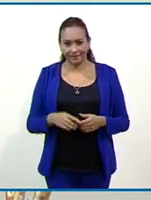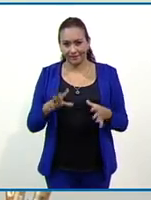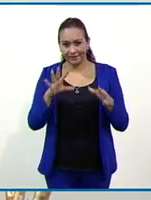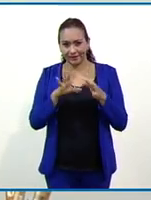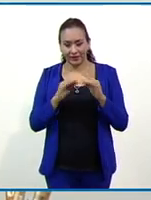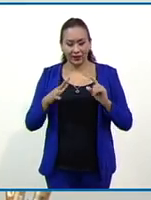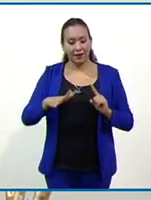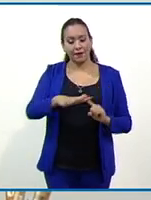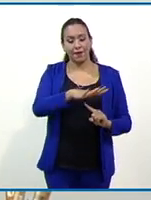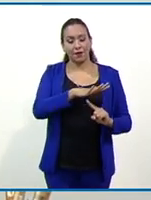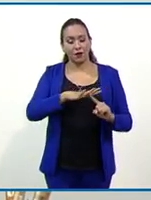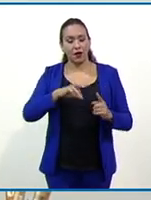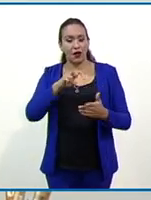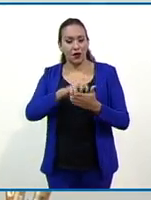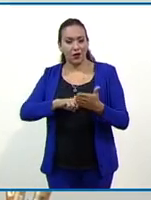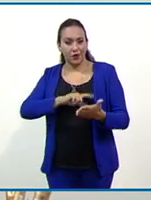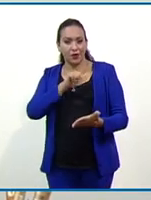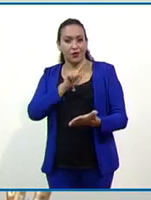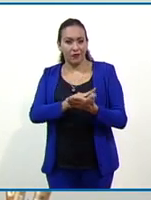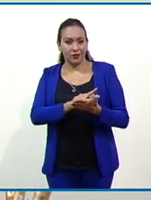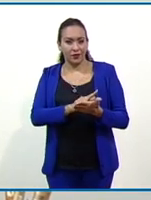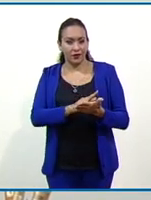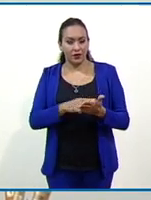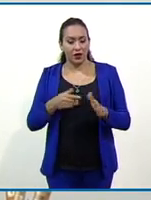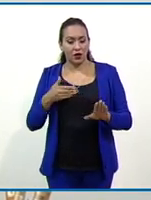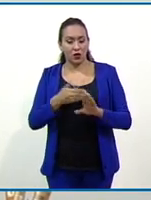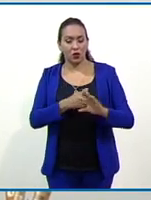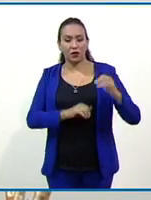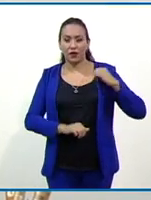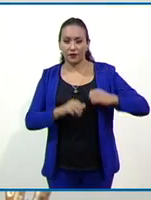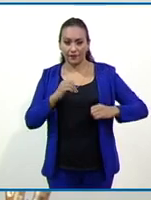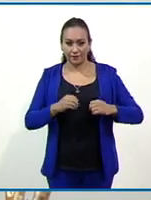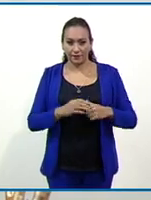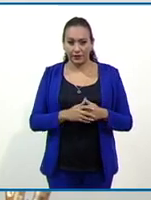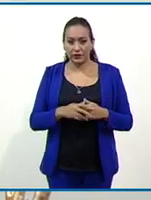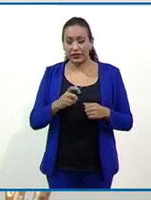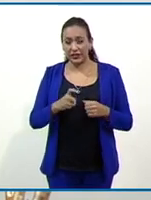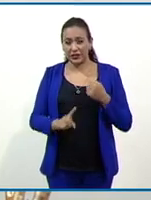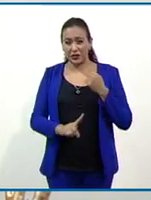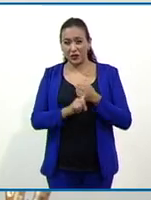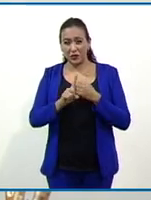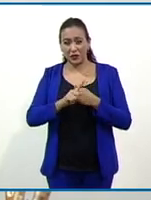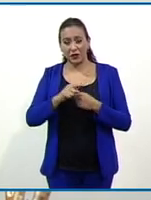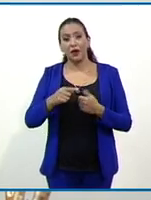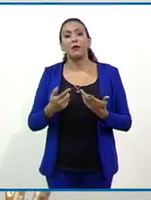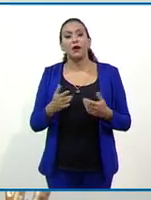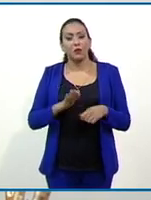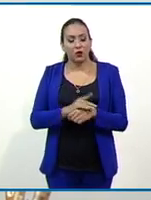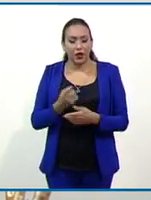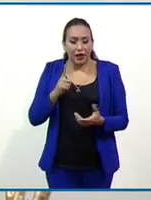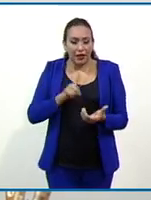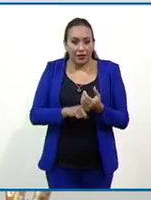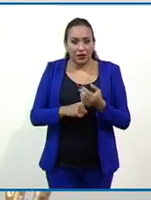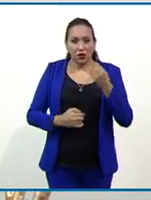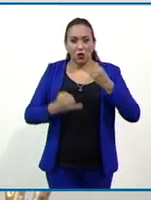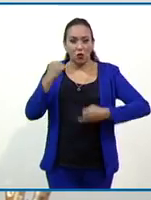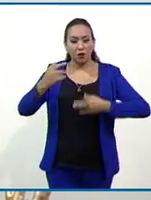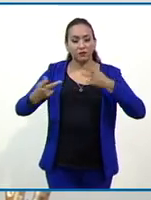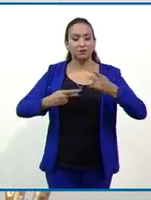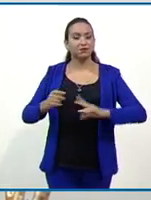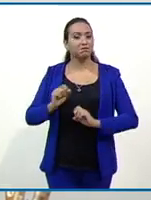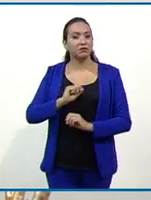de la cuestionada reforma constitucional a los poderes judiciales que afecta el sistema de carrera judicial y genera